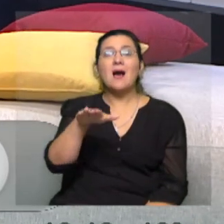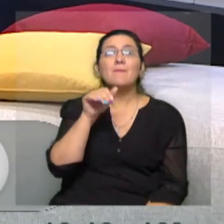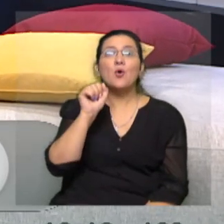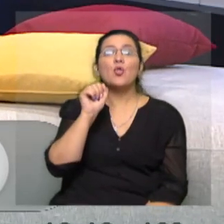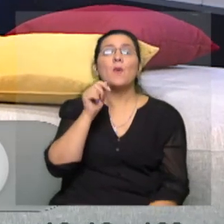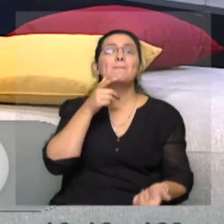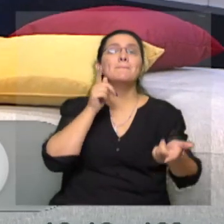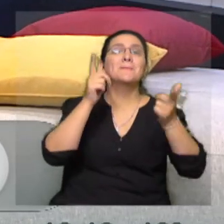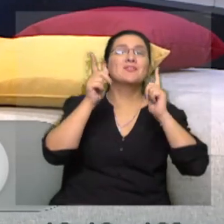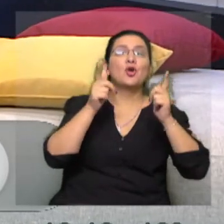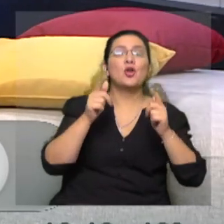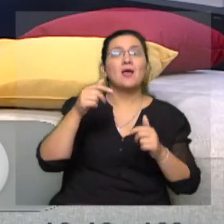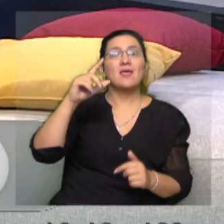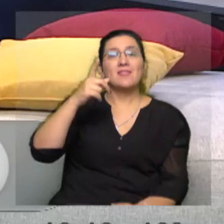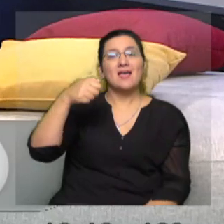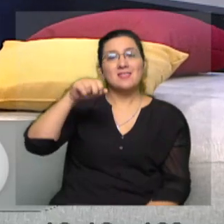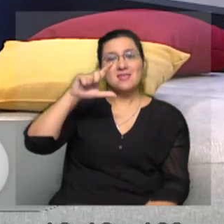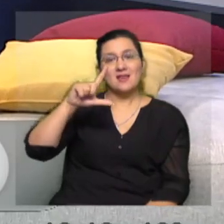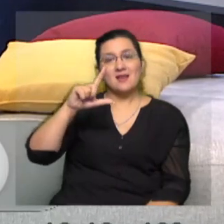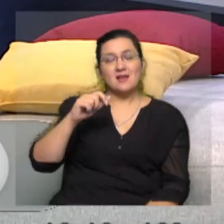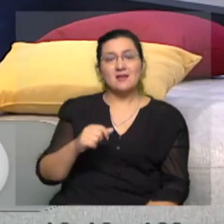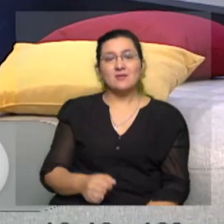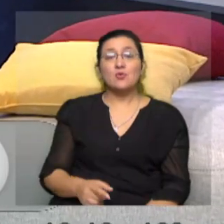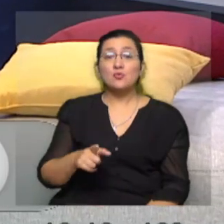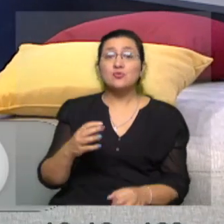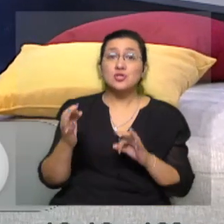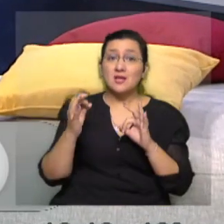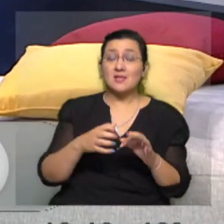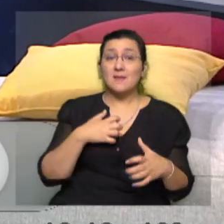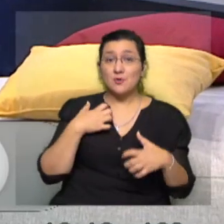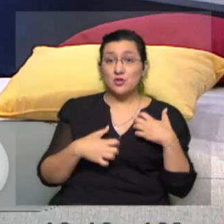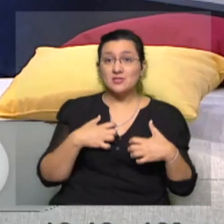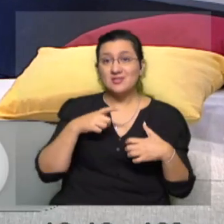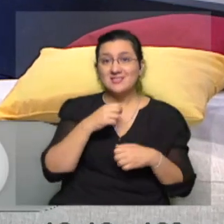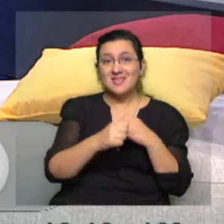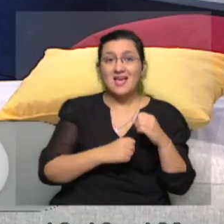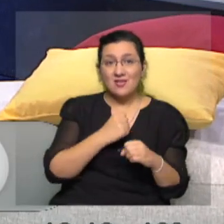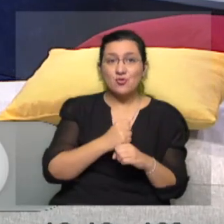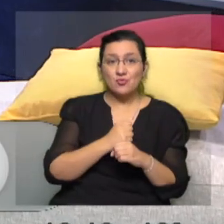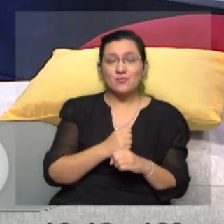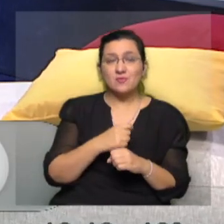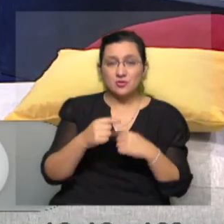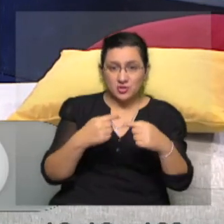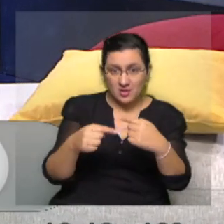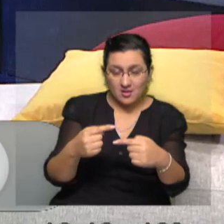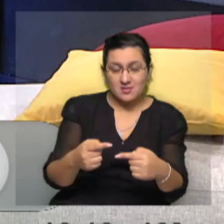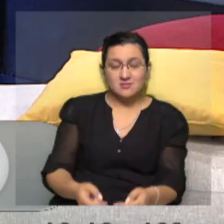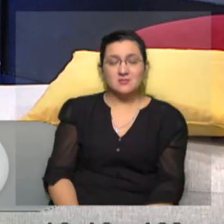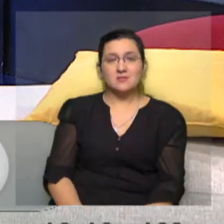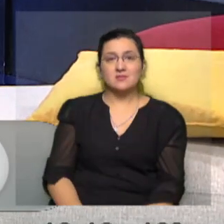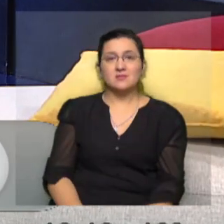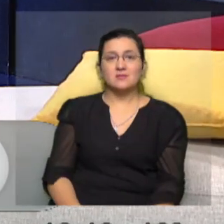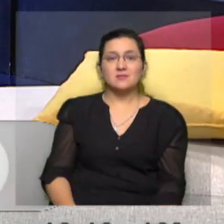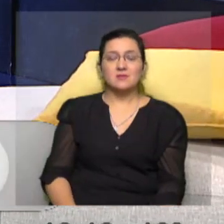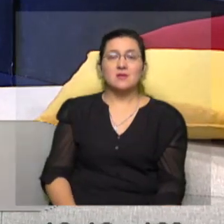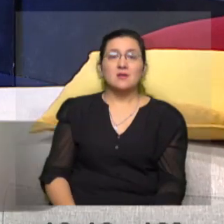Daniel. Daniel Marsicano. A tu llegada a Progreso y en ese año y en todos los años siguientes, alma de Progreso de La Teja.